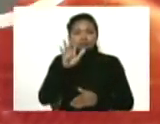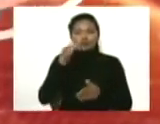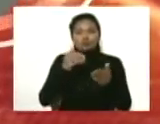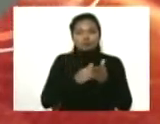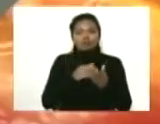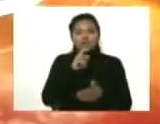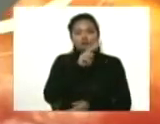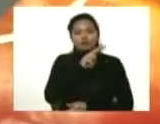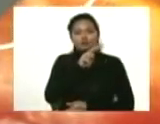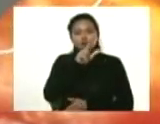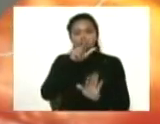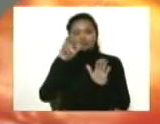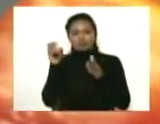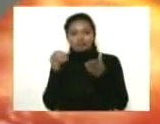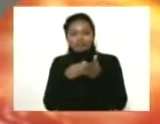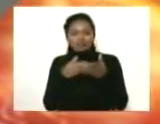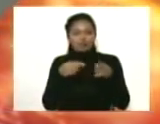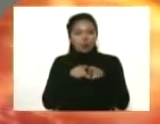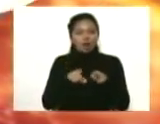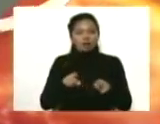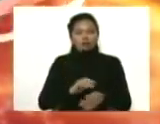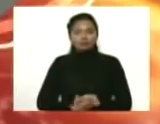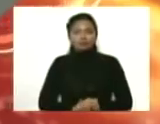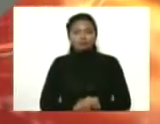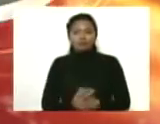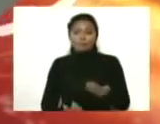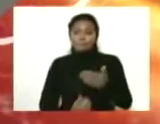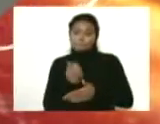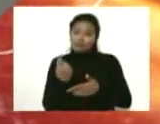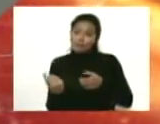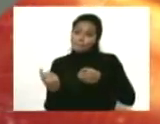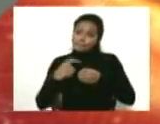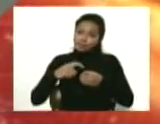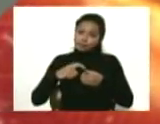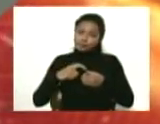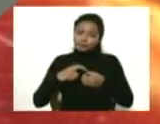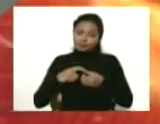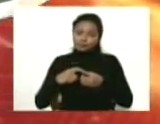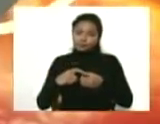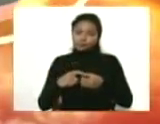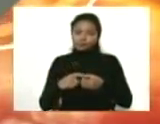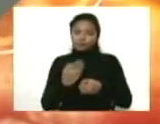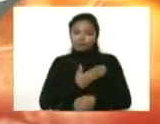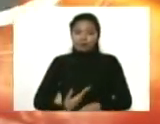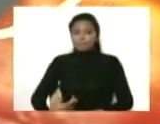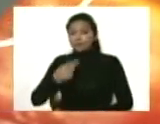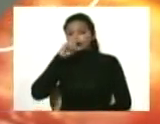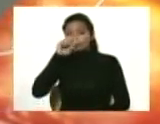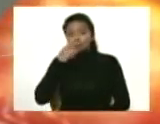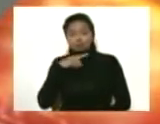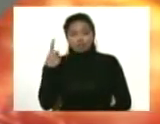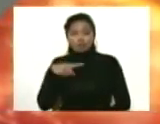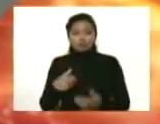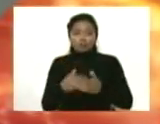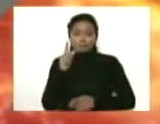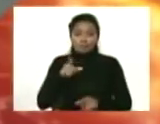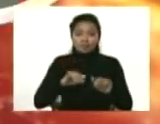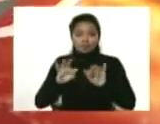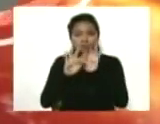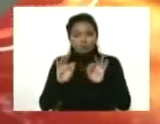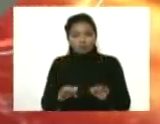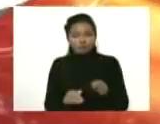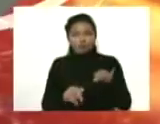5280 supervisores de calle. Adicionalmente a eso, mi comandante en jefe, contamos también actualmente